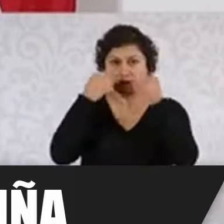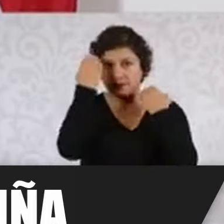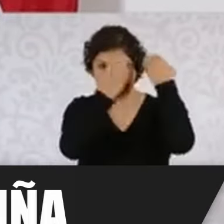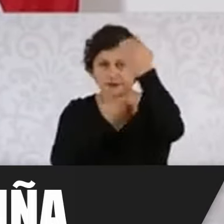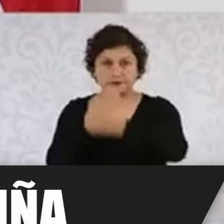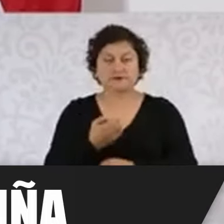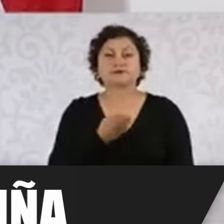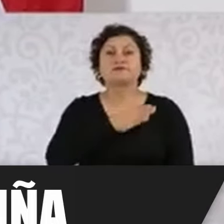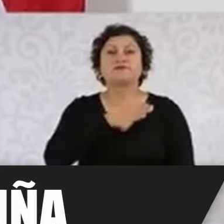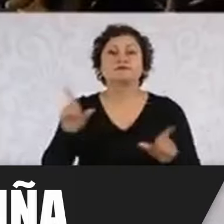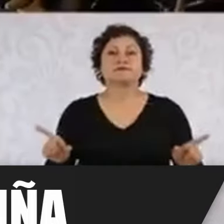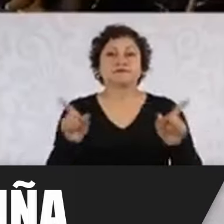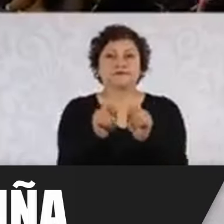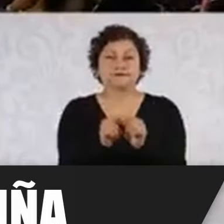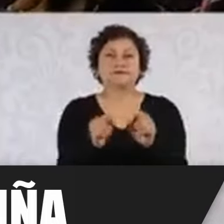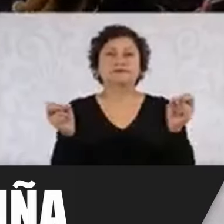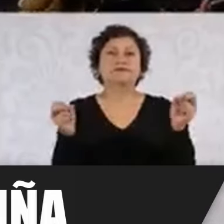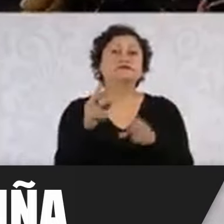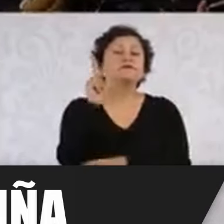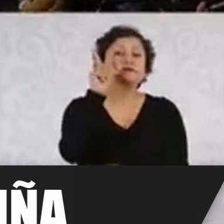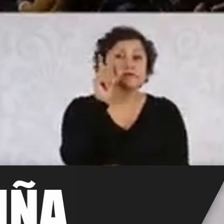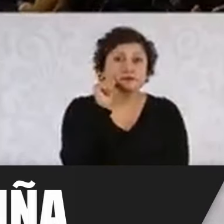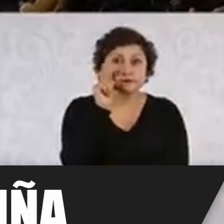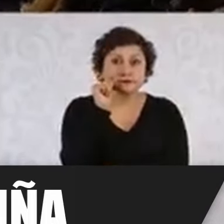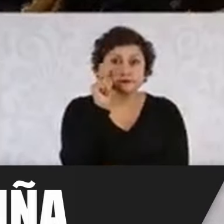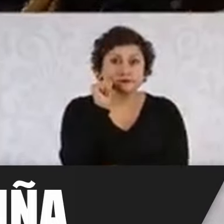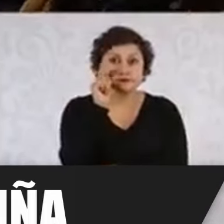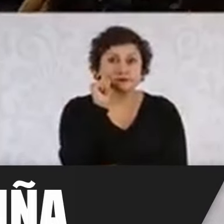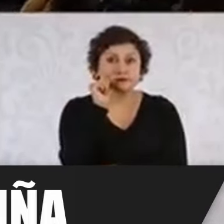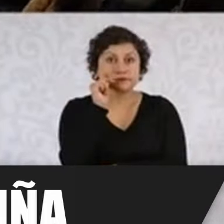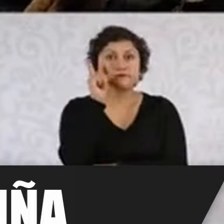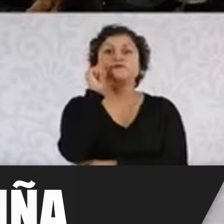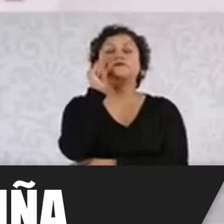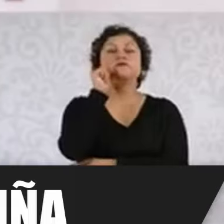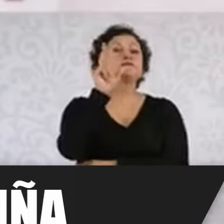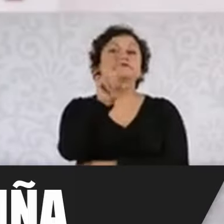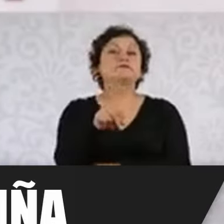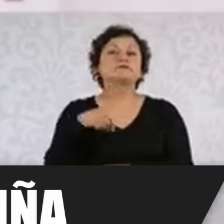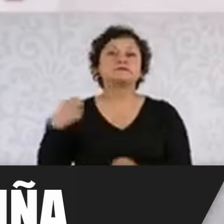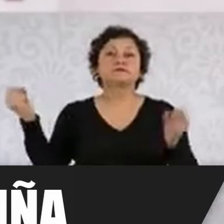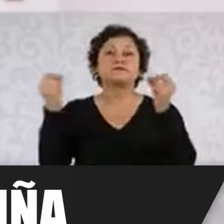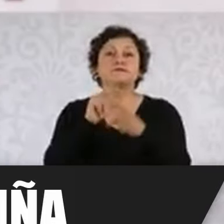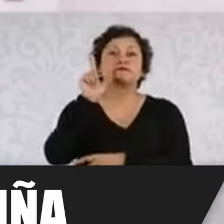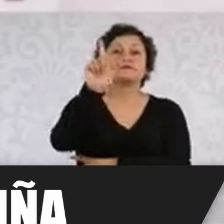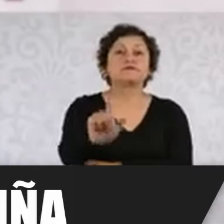aquí hoy. Mañana ya. Ah, mañana no hay. Hasta el lunes.